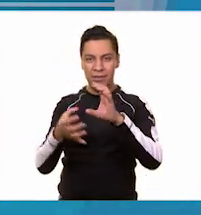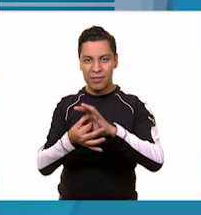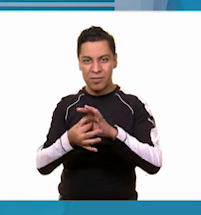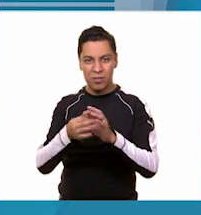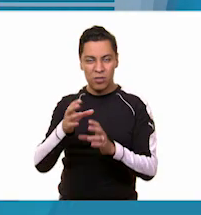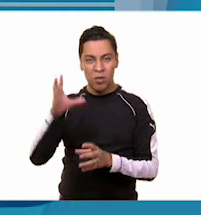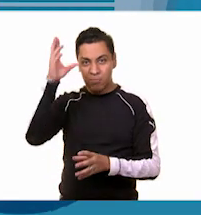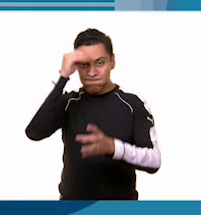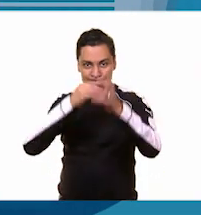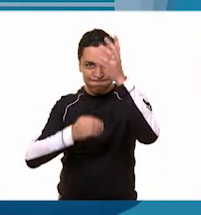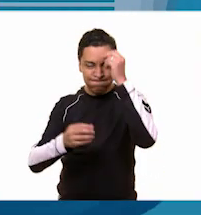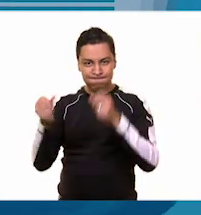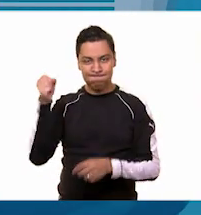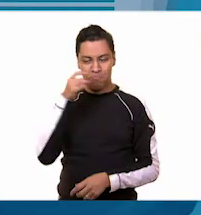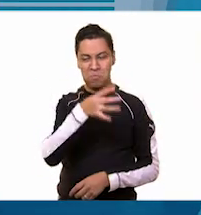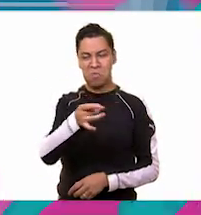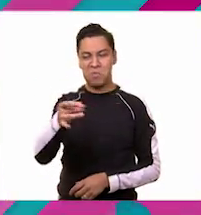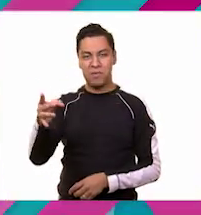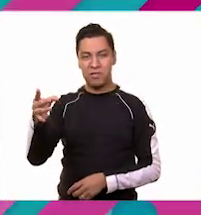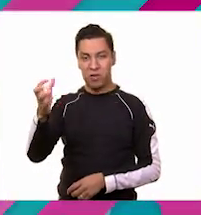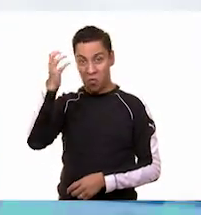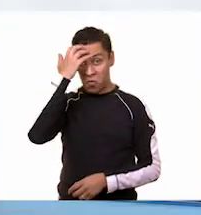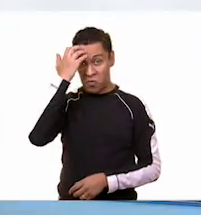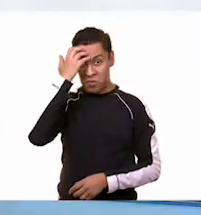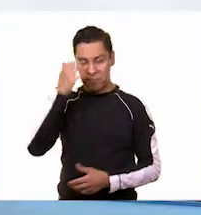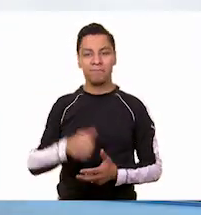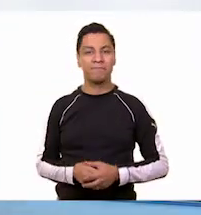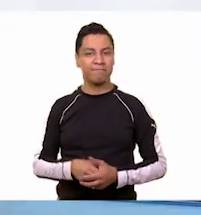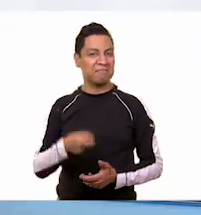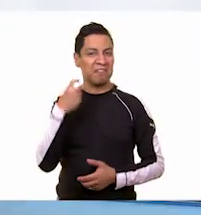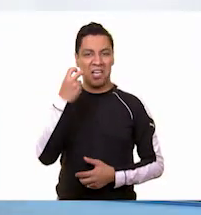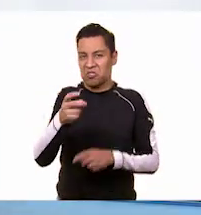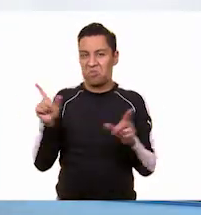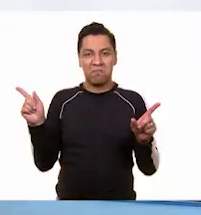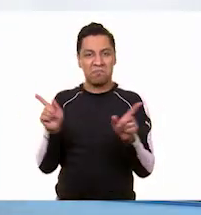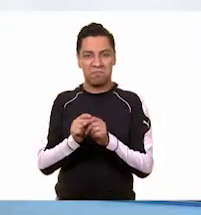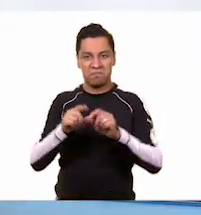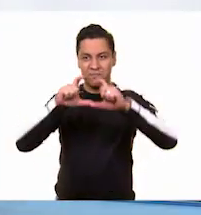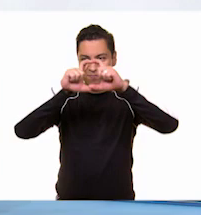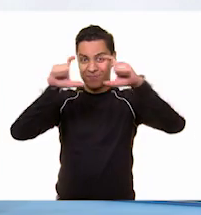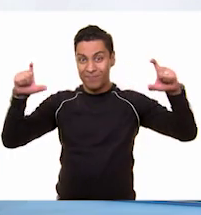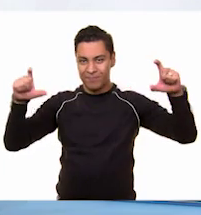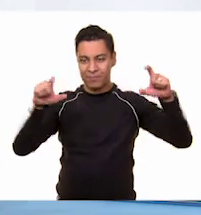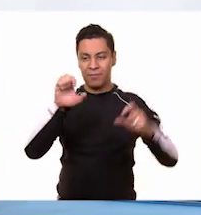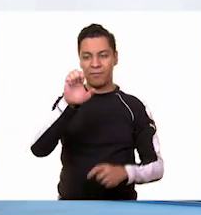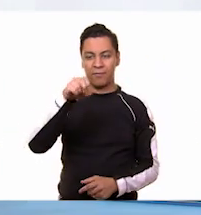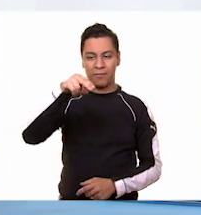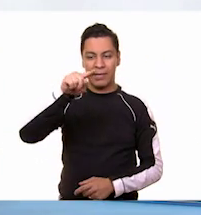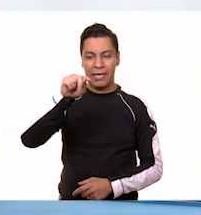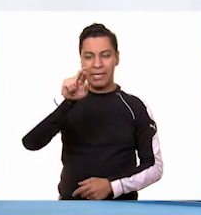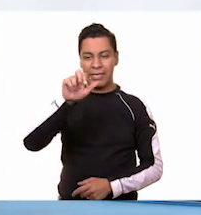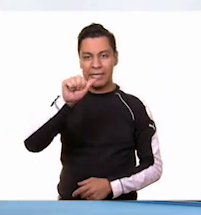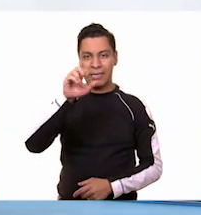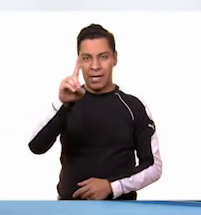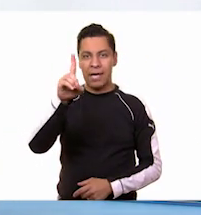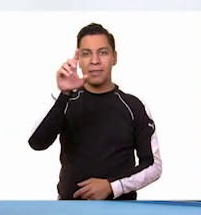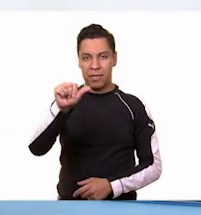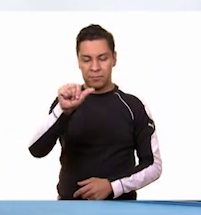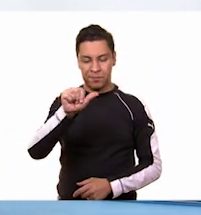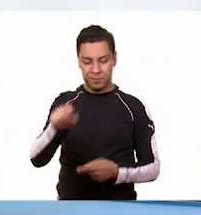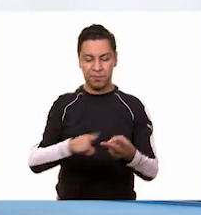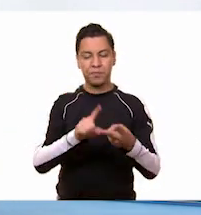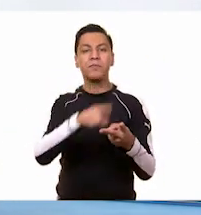Infantil. Muy bien, chicos. Ya tenemos la información relevante de esta nota periodística. Vamos ahora a la siguiente